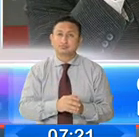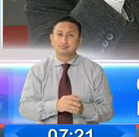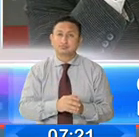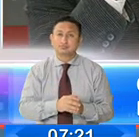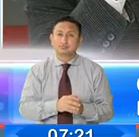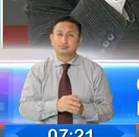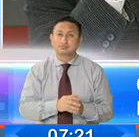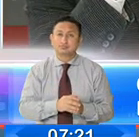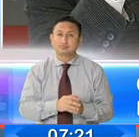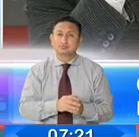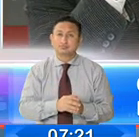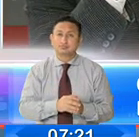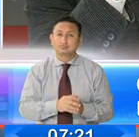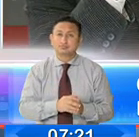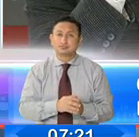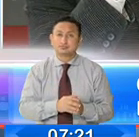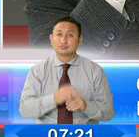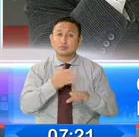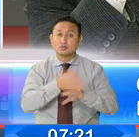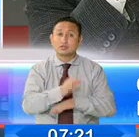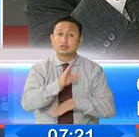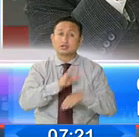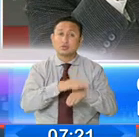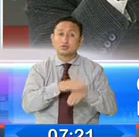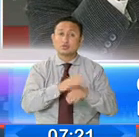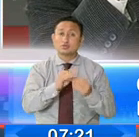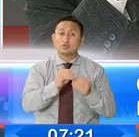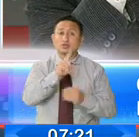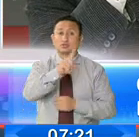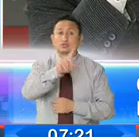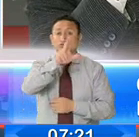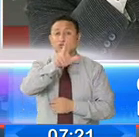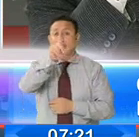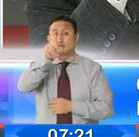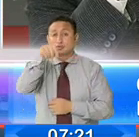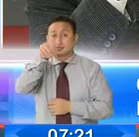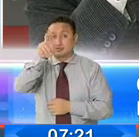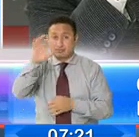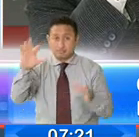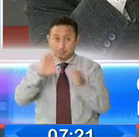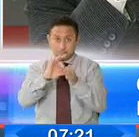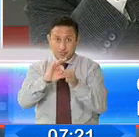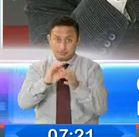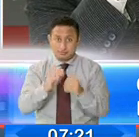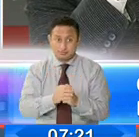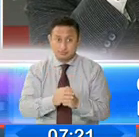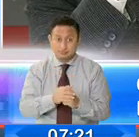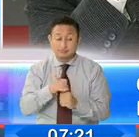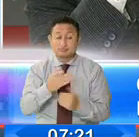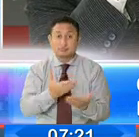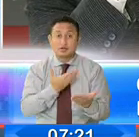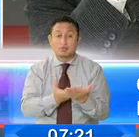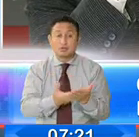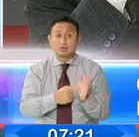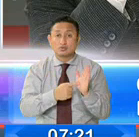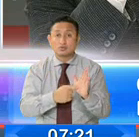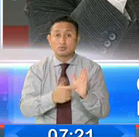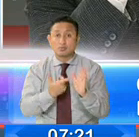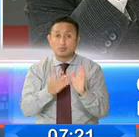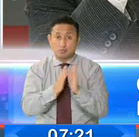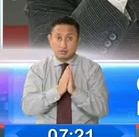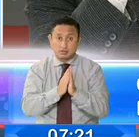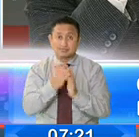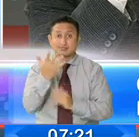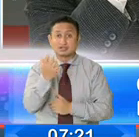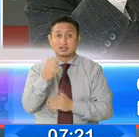de la causa 131 que tiene relación con este tema. Es presentado el recurso subjetivo el